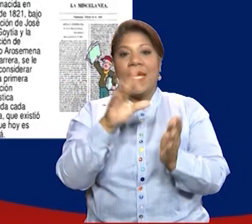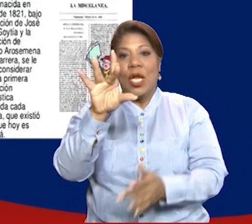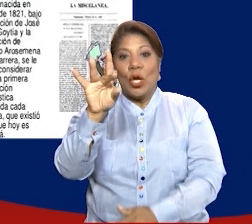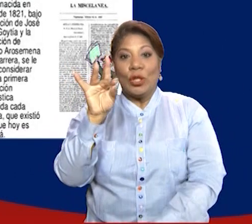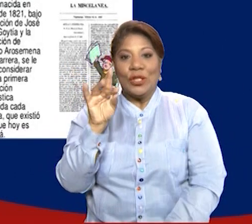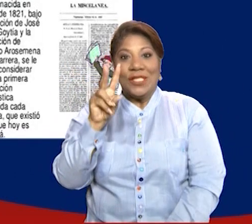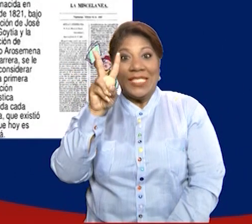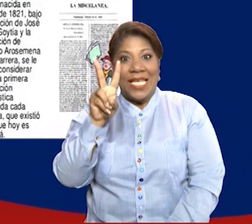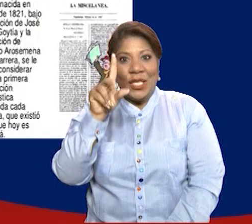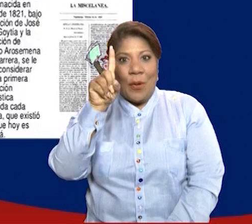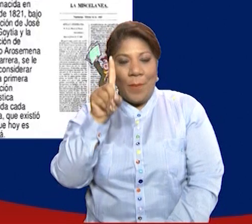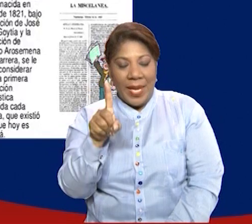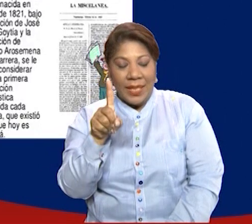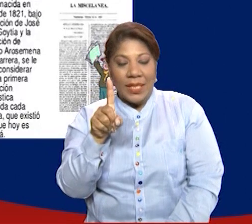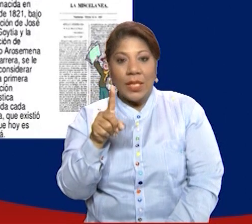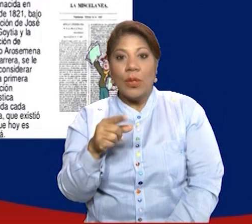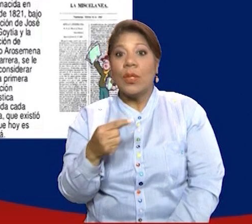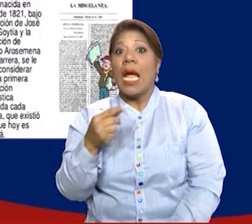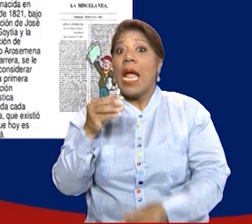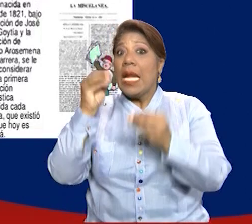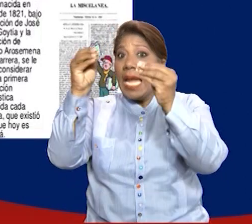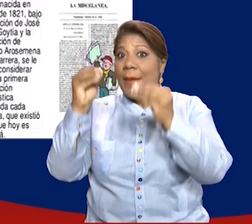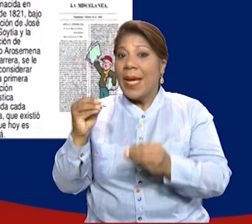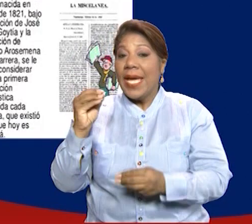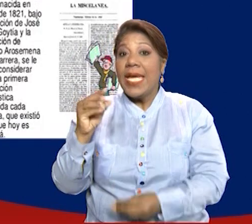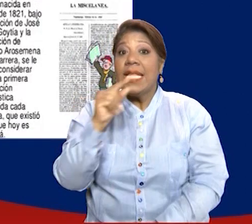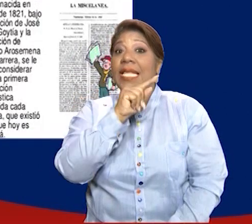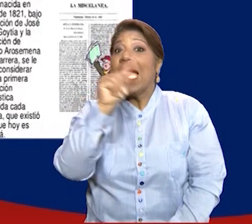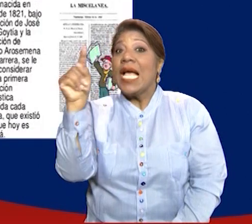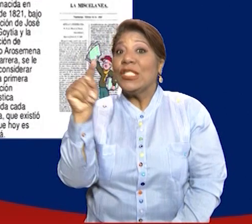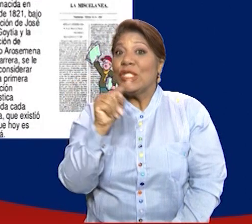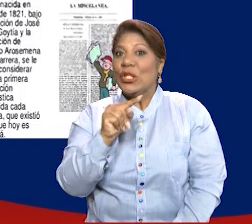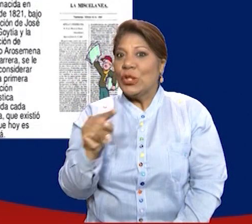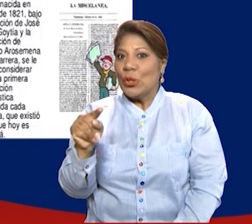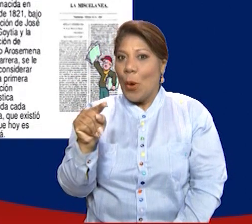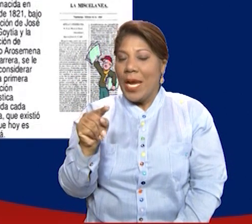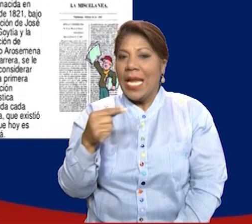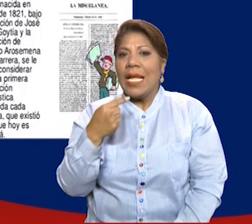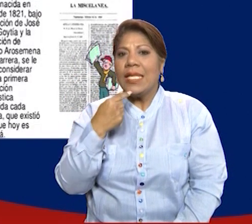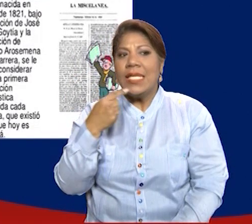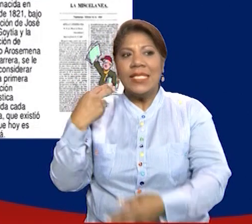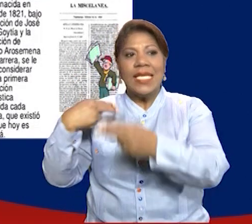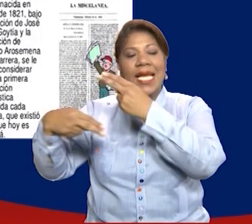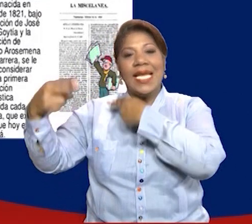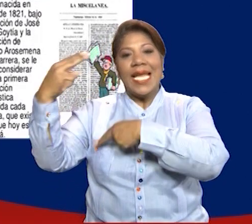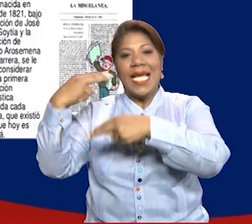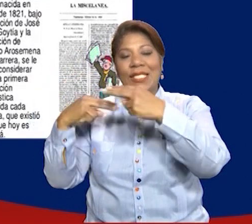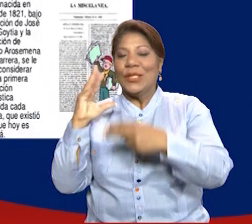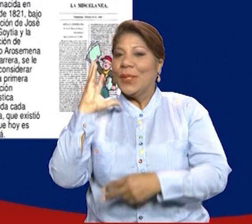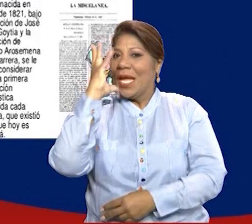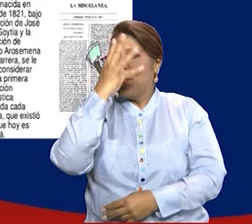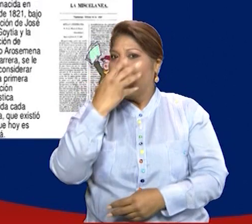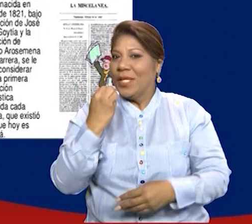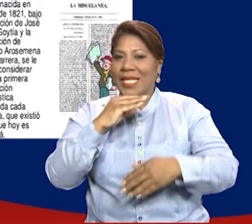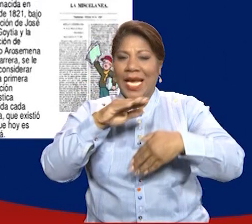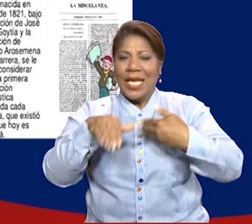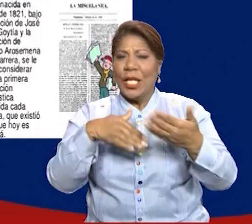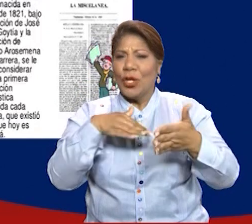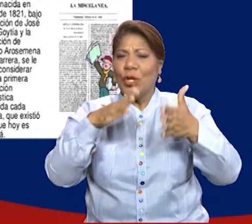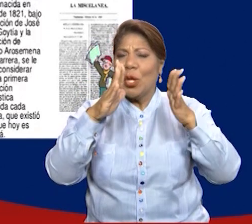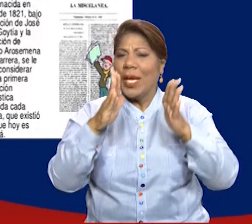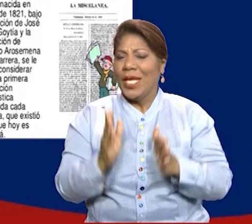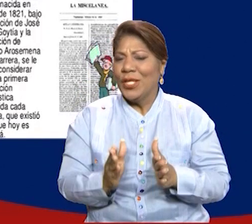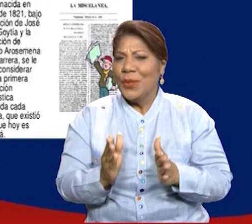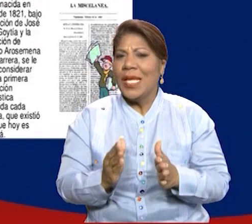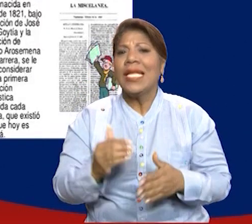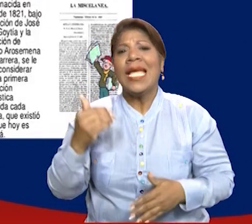1821. Así es, y vamos a contar esta historia muy bonita, ¿verdad? Que todos los niños con discapacidad y sin